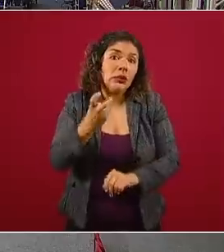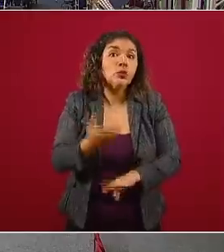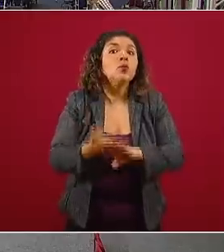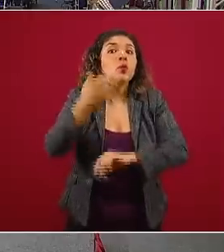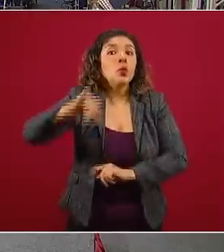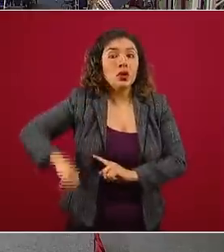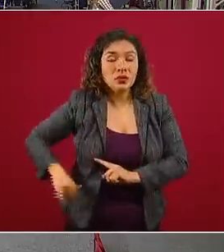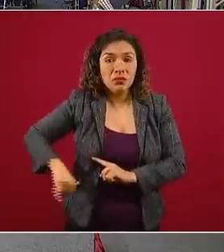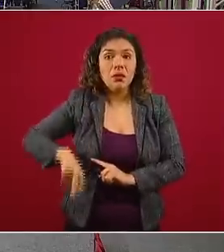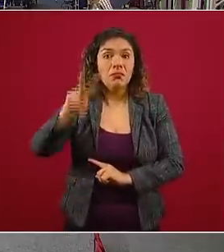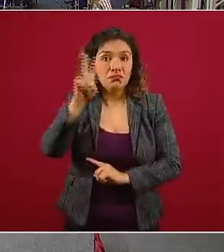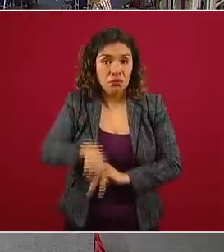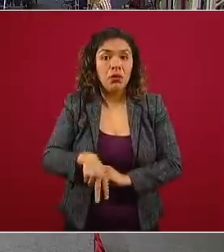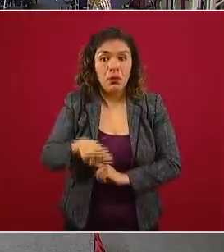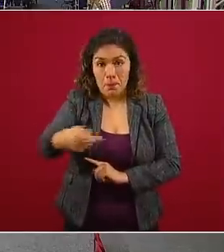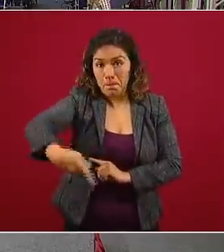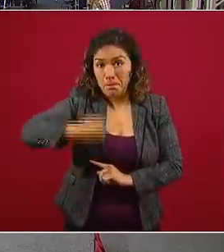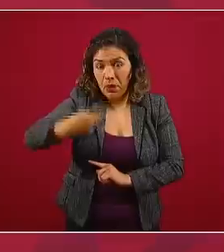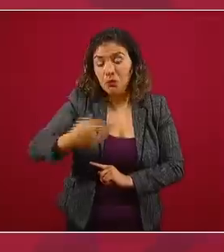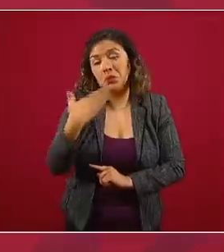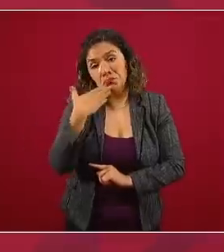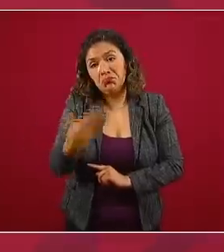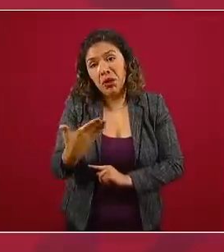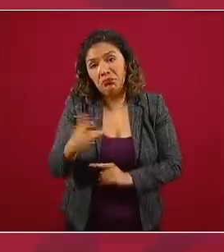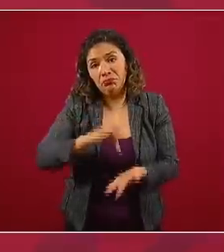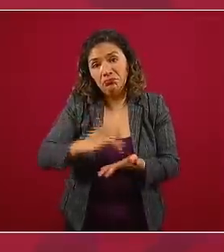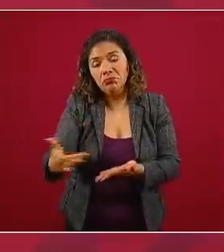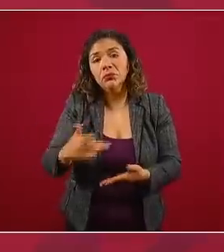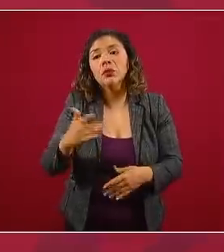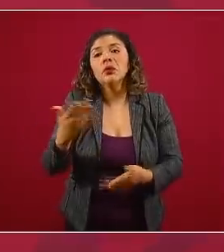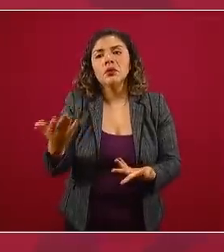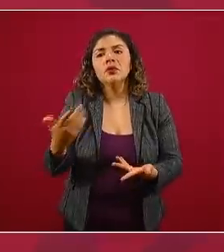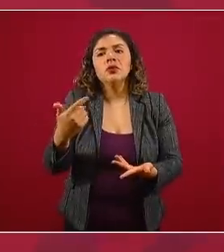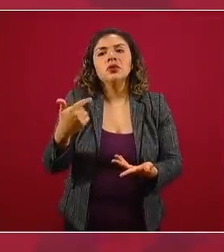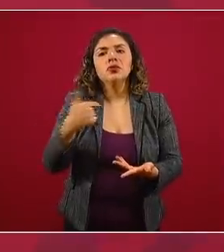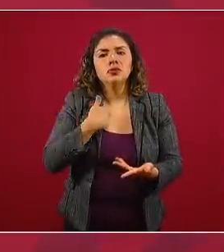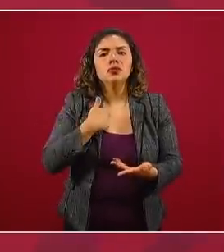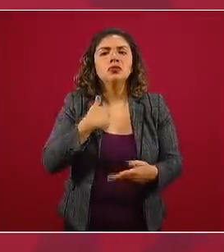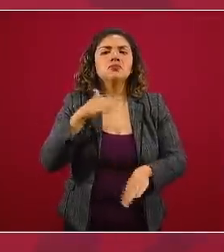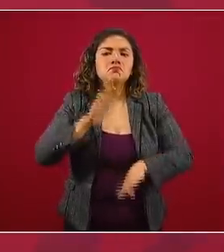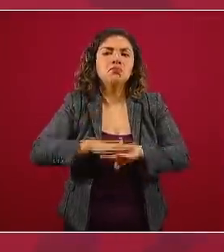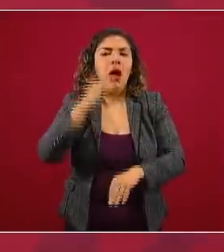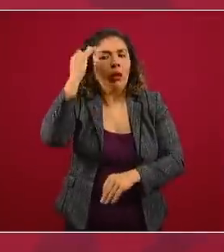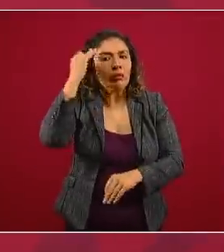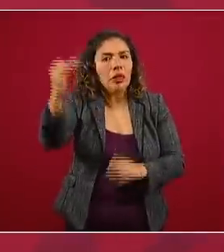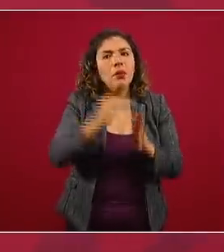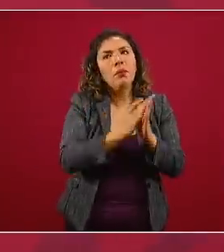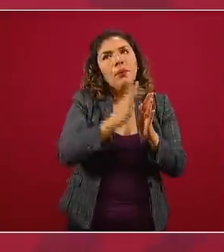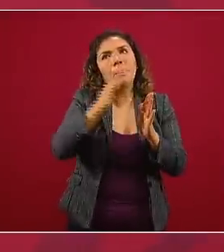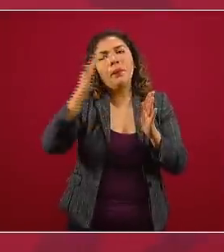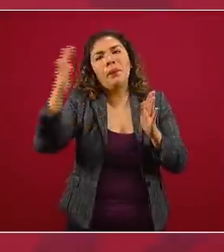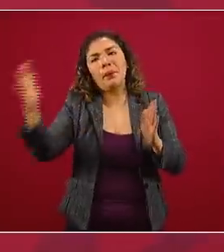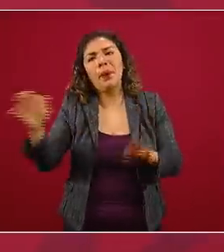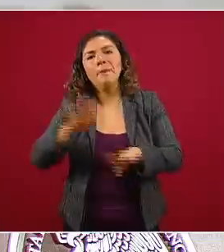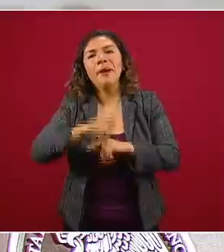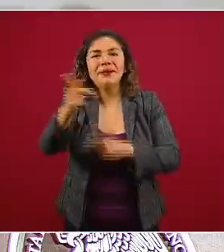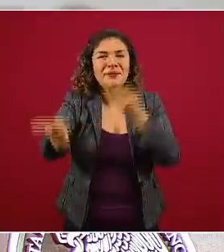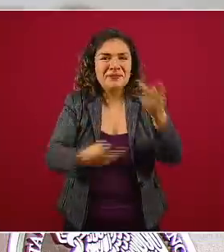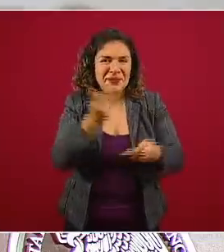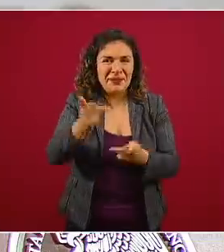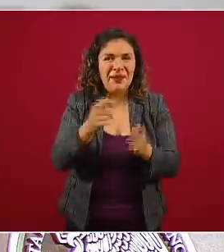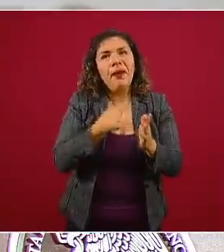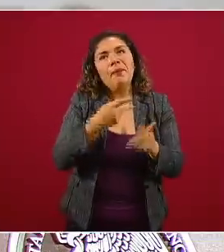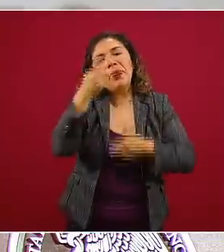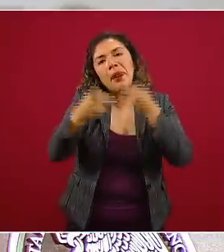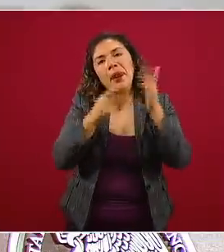interesante qué bien que me haces la pregunta ya me llevé yo más tiempo que tu pregunta y ya ves que